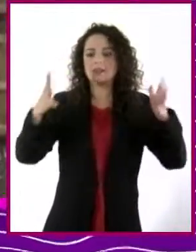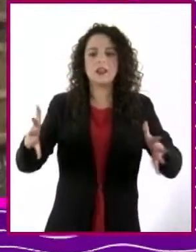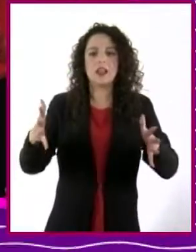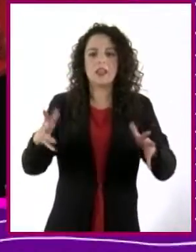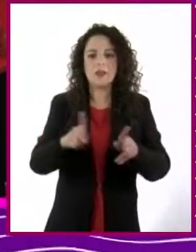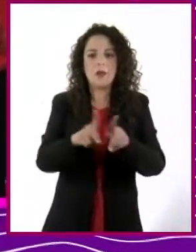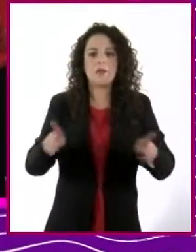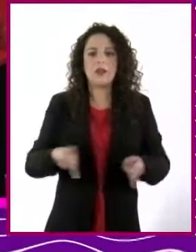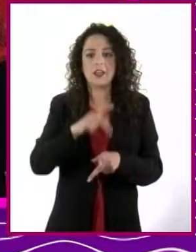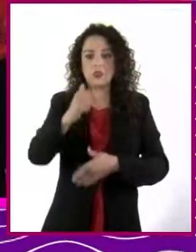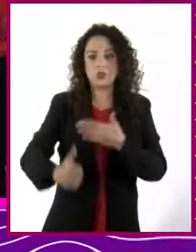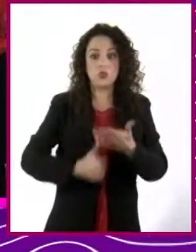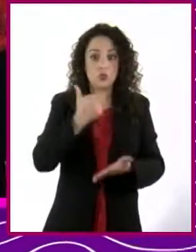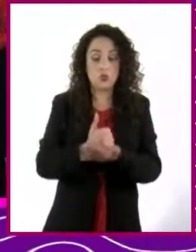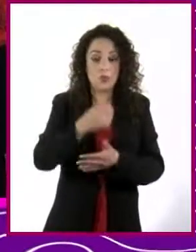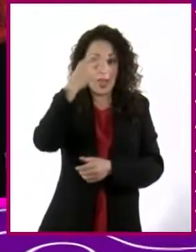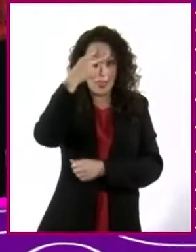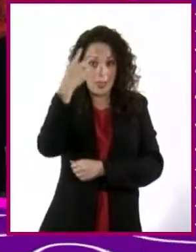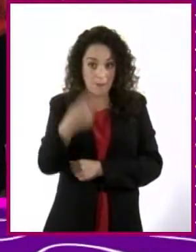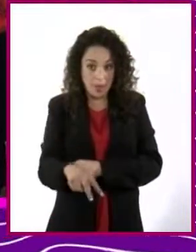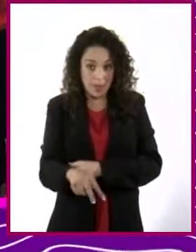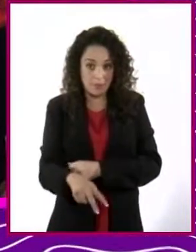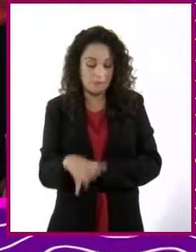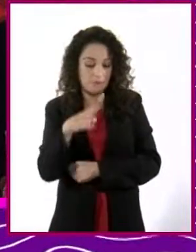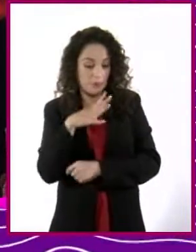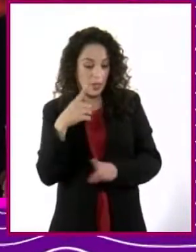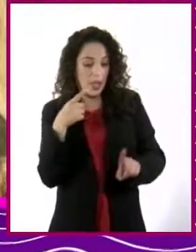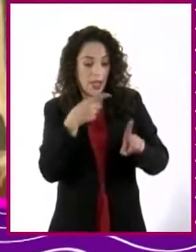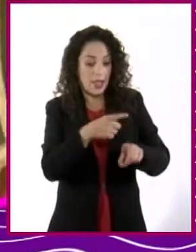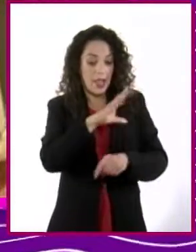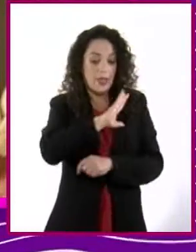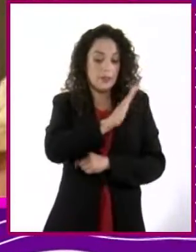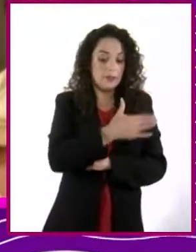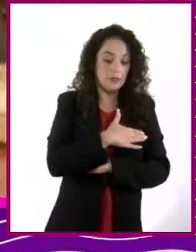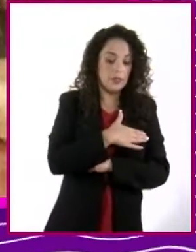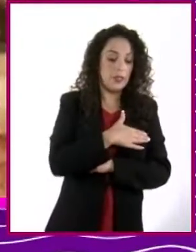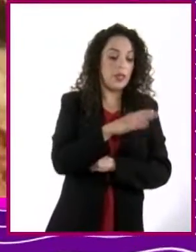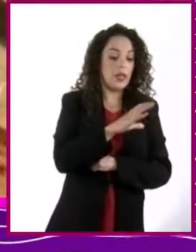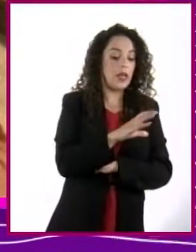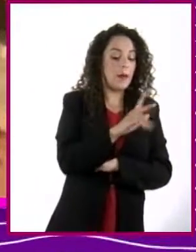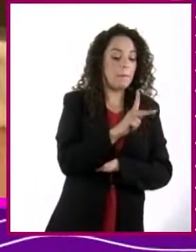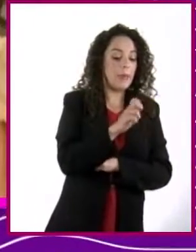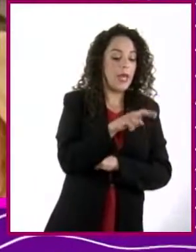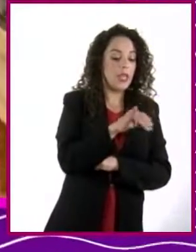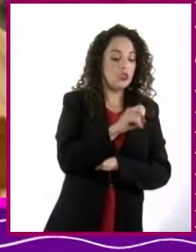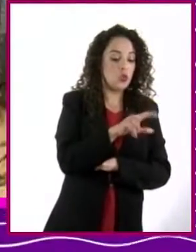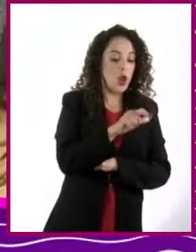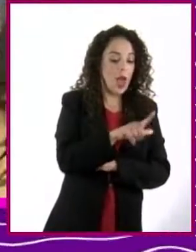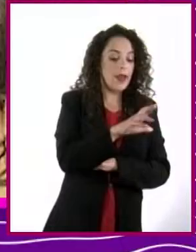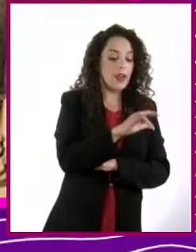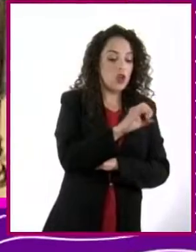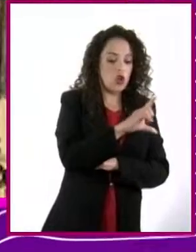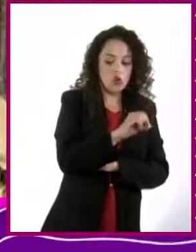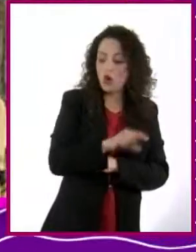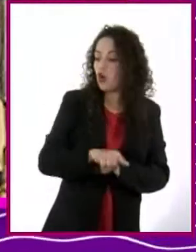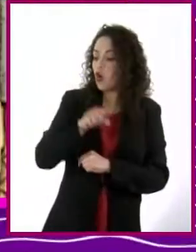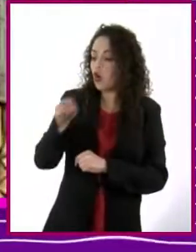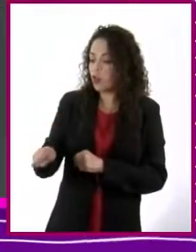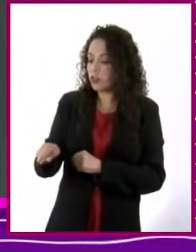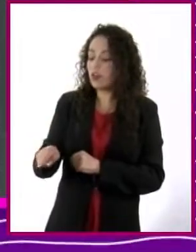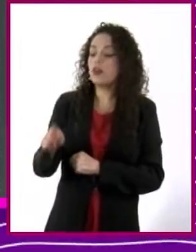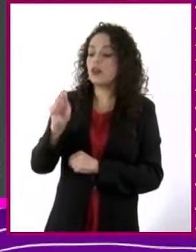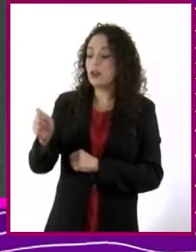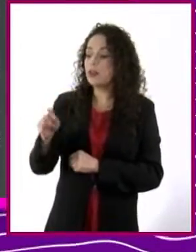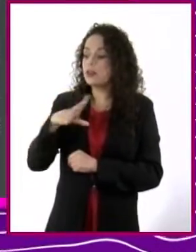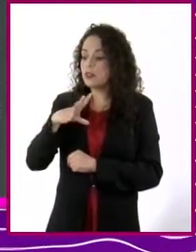México. Por un lado estaban los españoles peninsulares y criollos, y en otras zonas estaban los